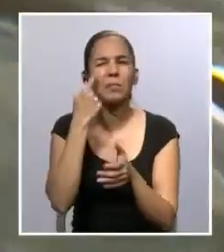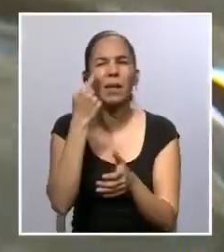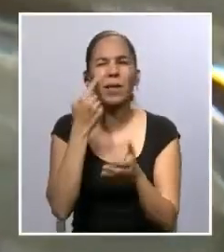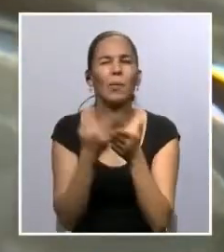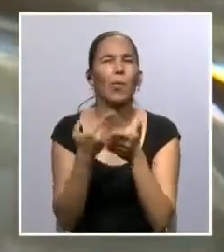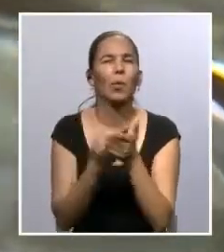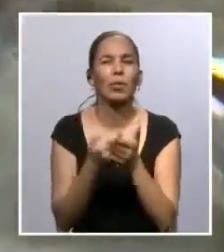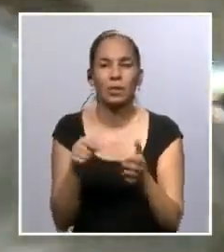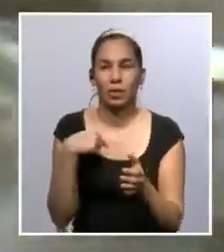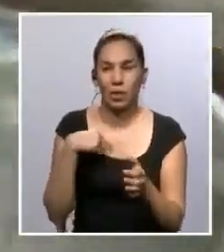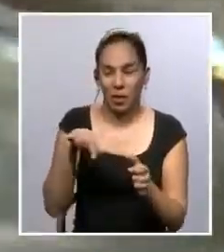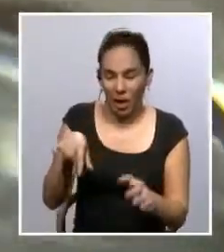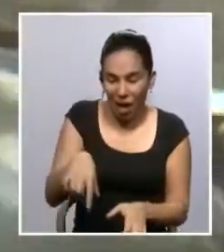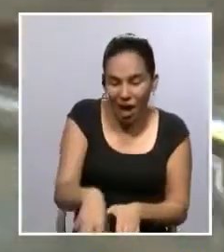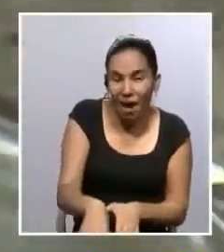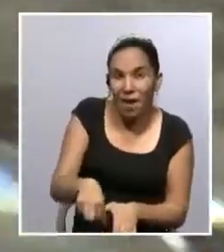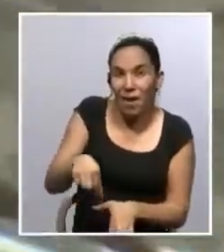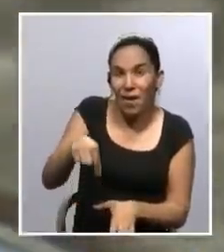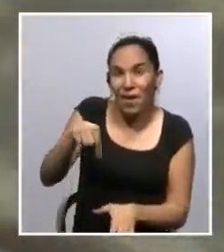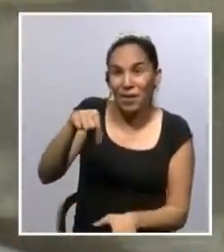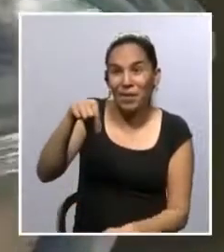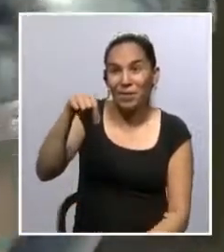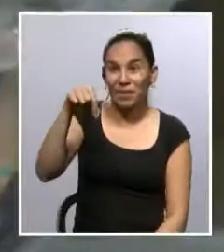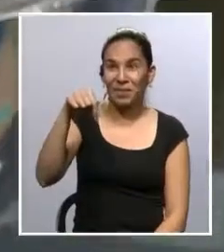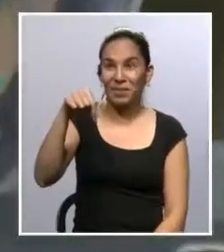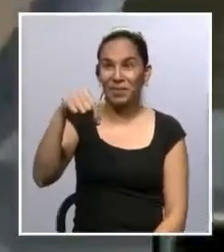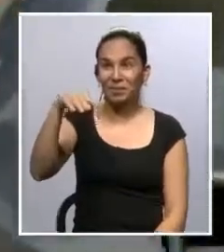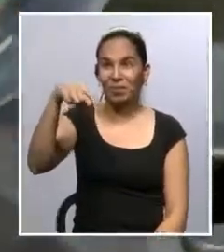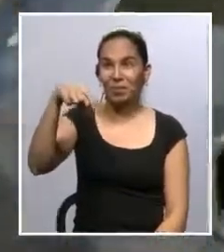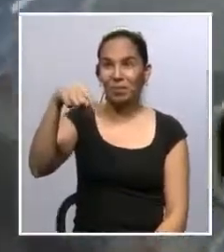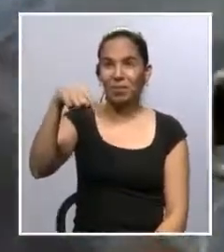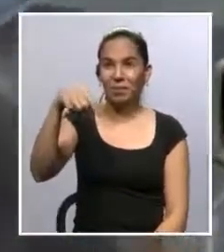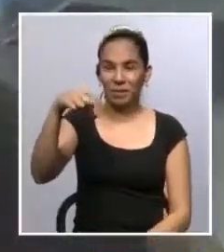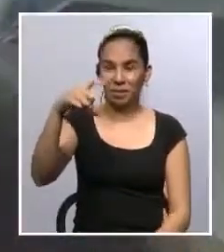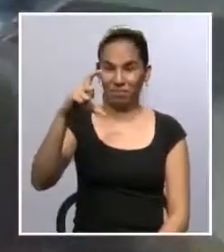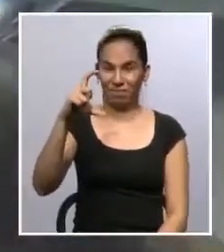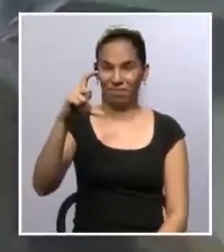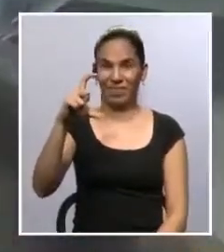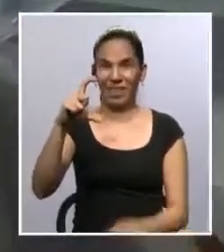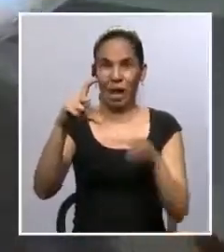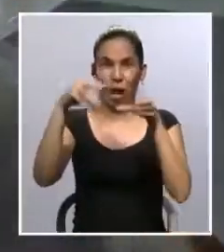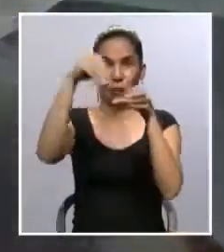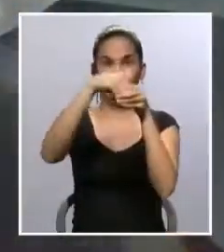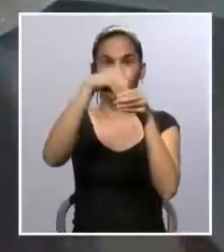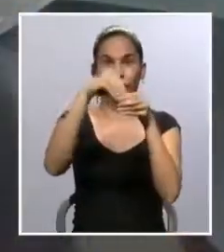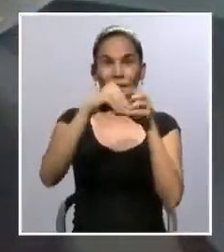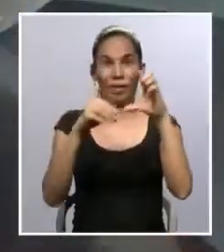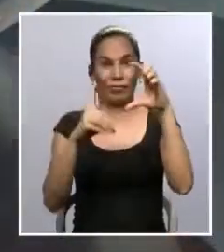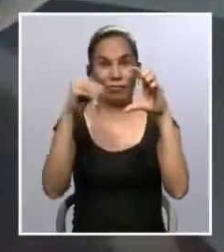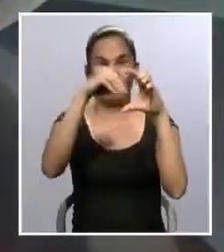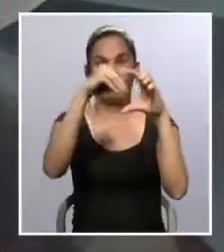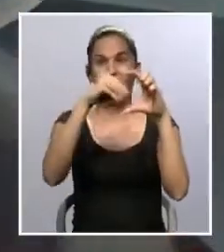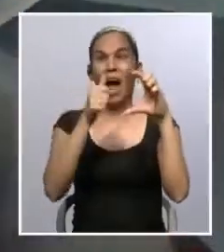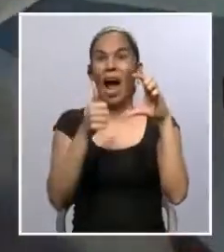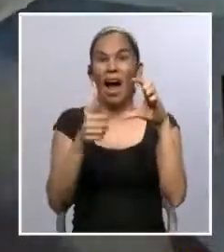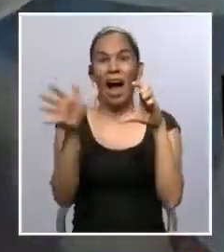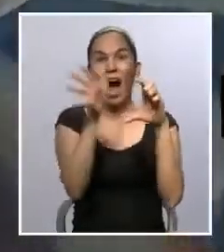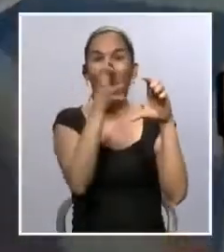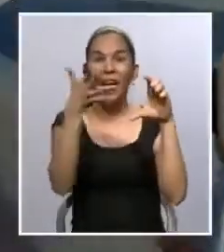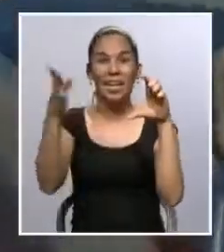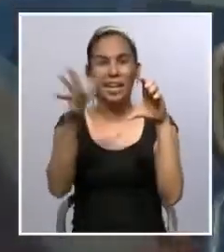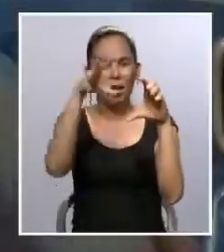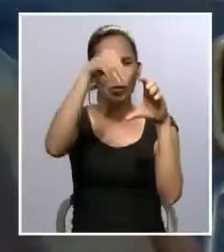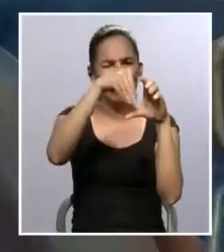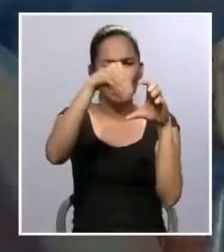demostrar. Vete la mano aquí. Recuerda respirar, fría. Don José. Ahora sí, muy bien. Esto es... Aquí.